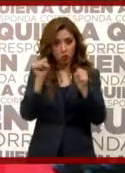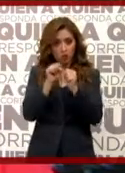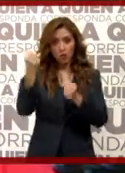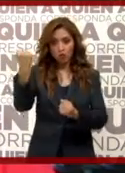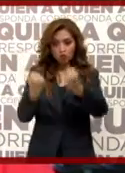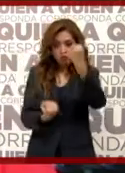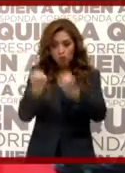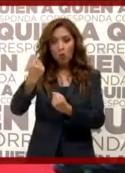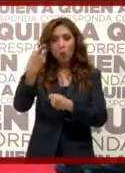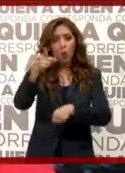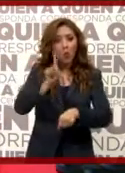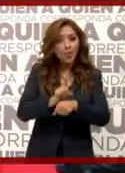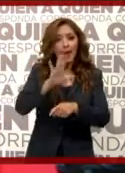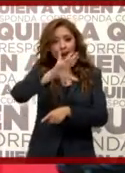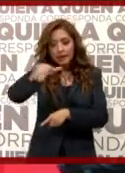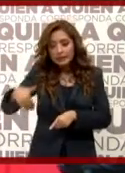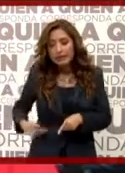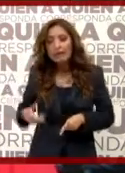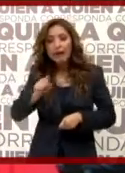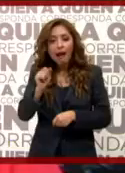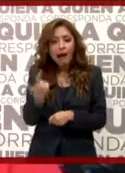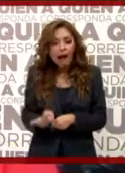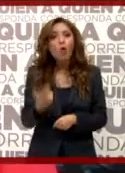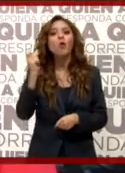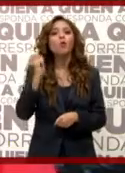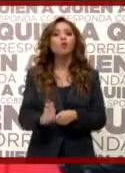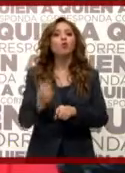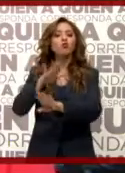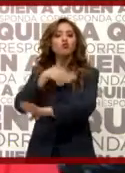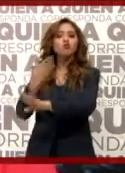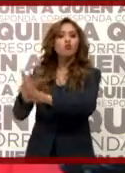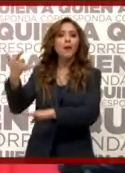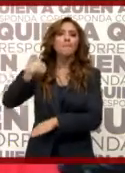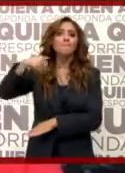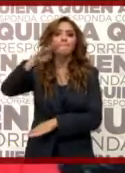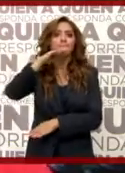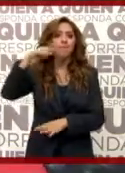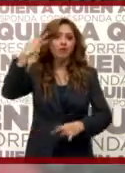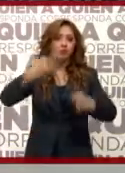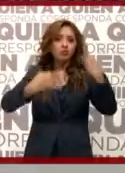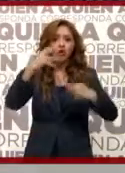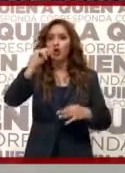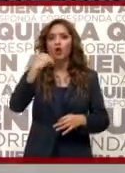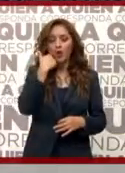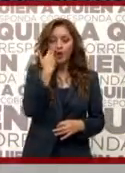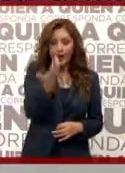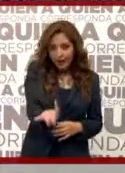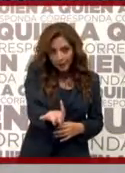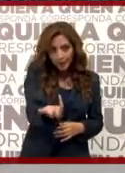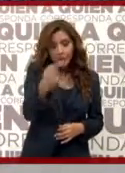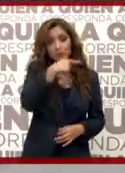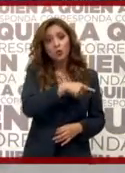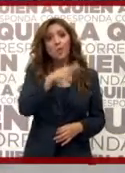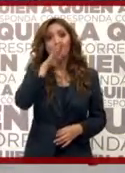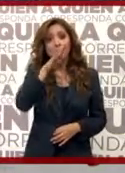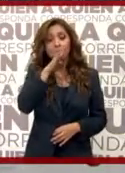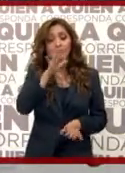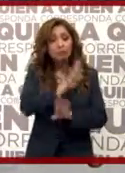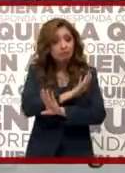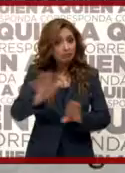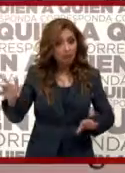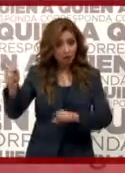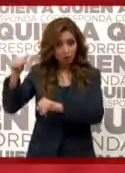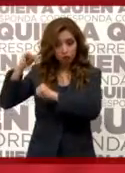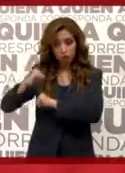un accidente o X motivo, a la que van a procesarles mi mamá, y es lo que no queremos. A pesar de que su madre ya no tiene ningún cargo